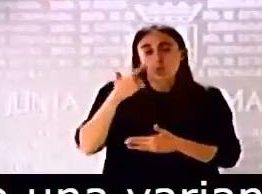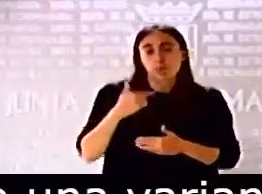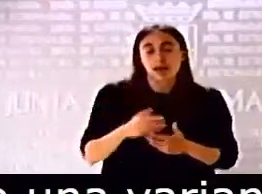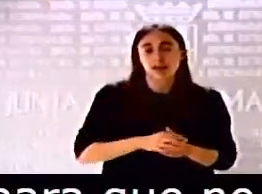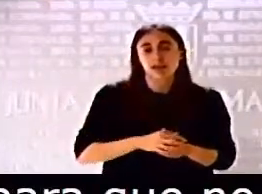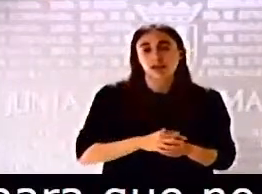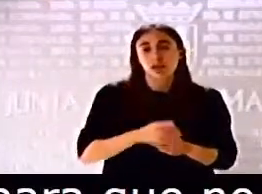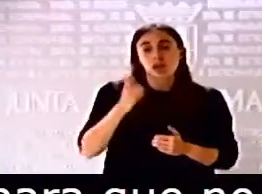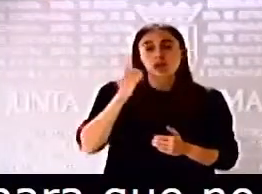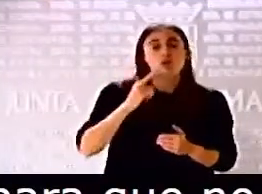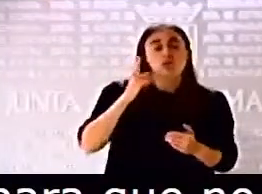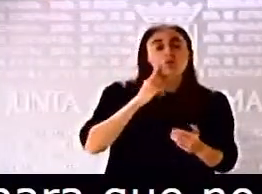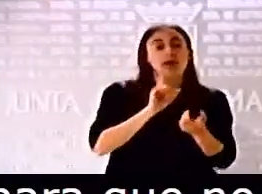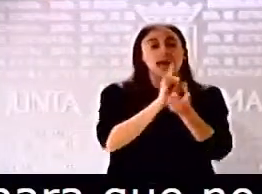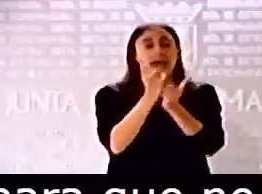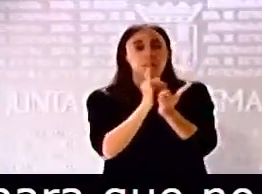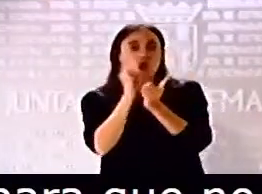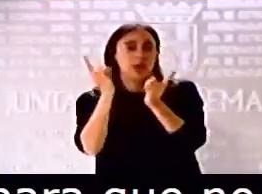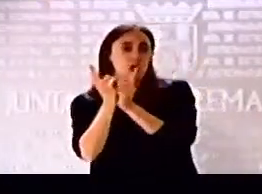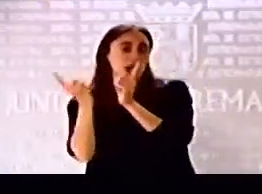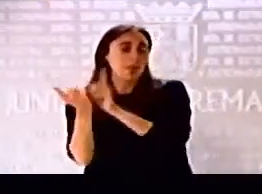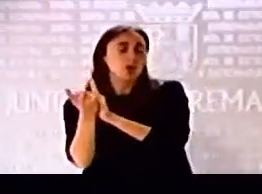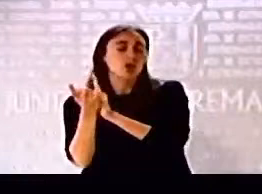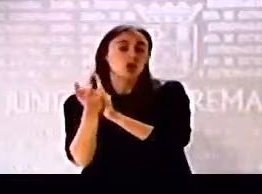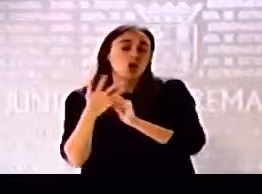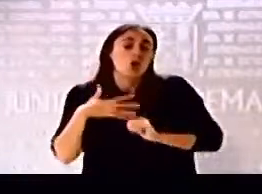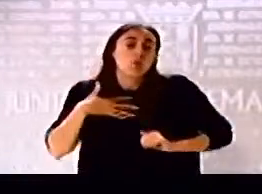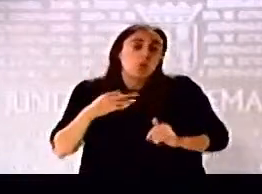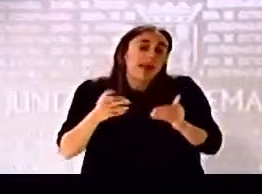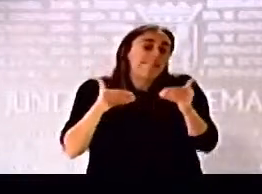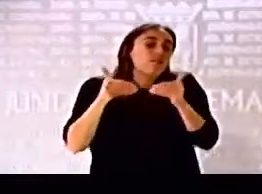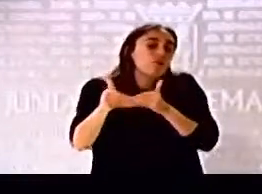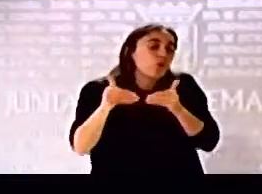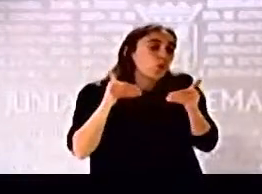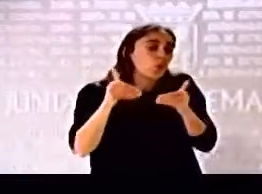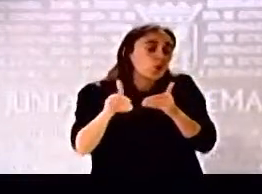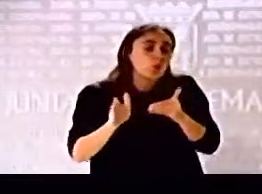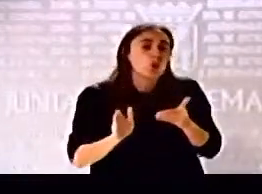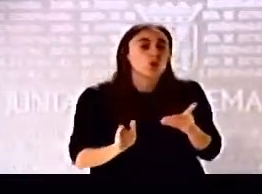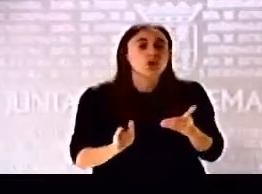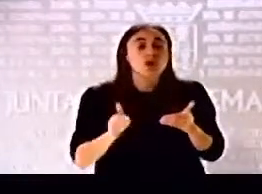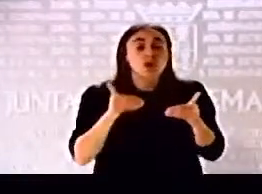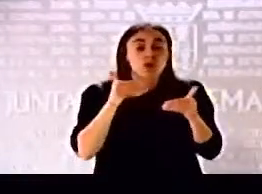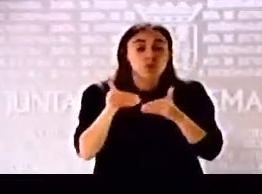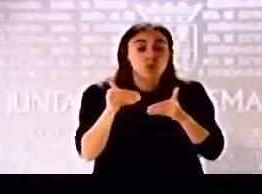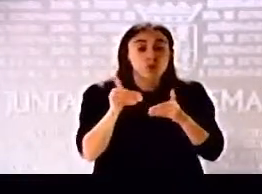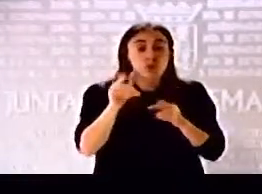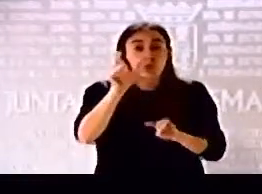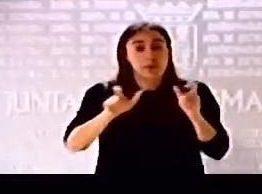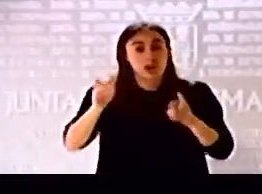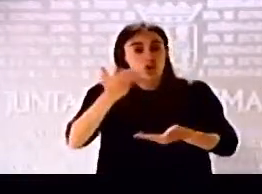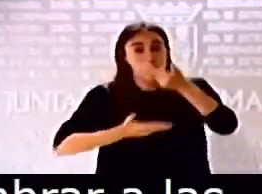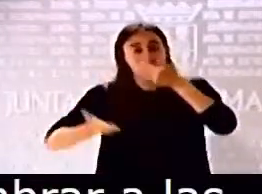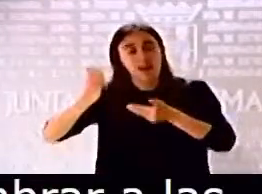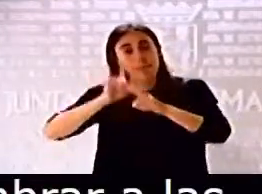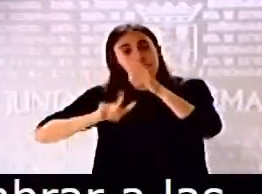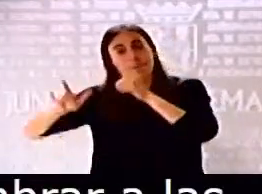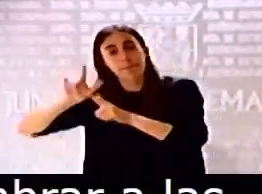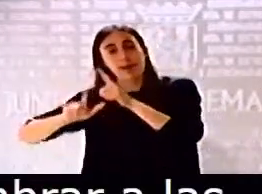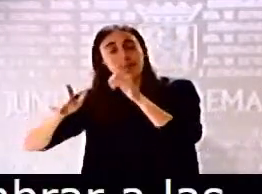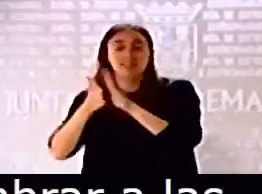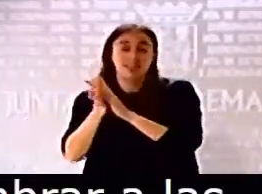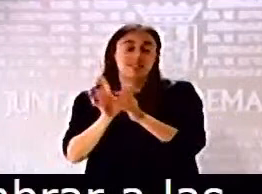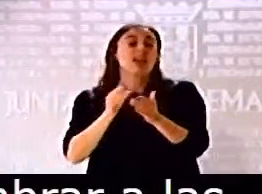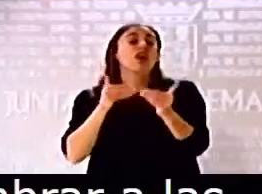acostumbrar a las mutaciones. Y es probable que en el futuro el intercambio de personas nos lleve a que haya más